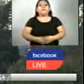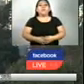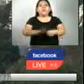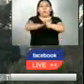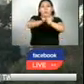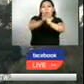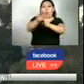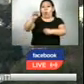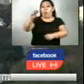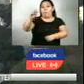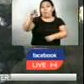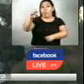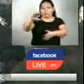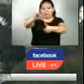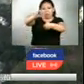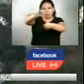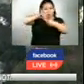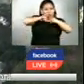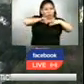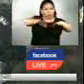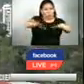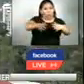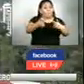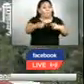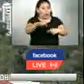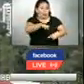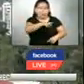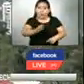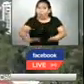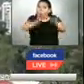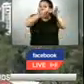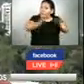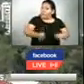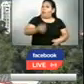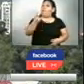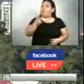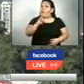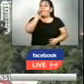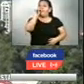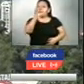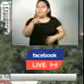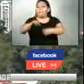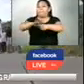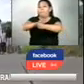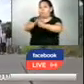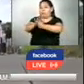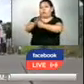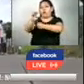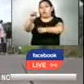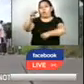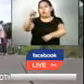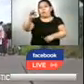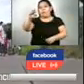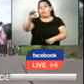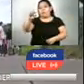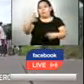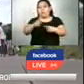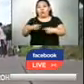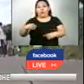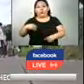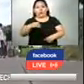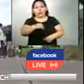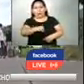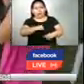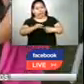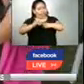Omicron avanza en la región. El Salvador no ha oficializado la circulación de esa variante del COVID-19. Sin embargo, expertos en